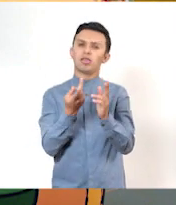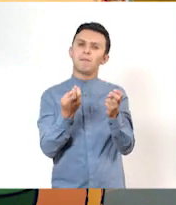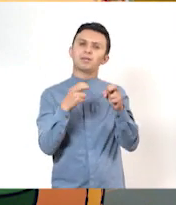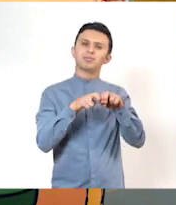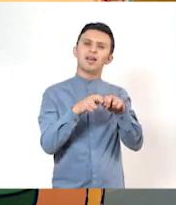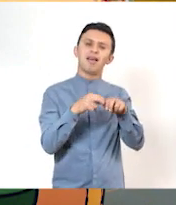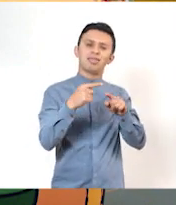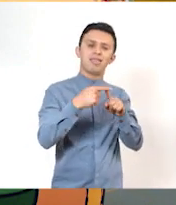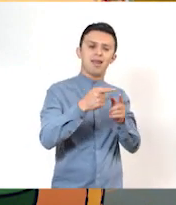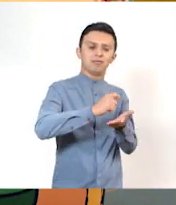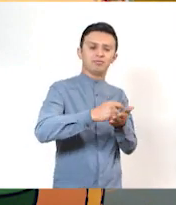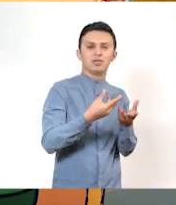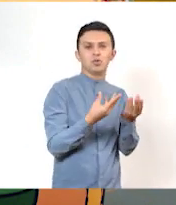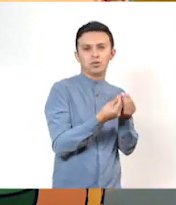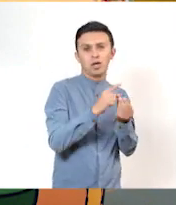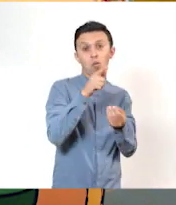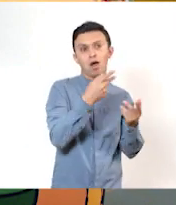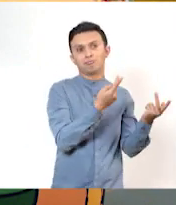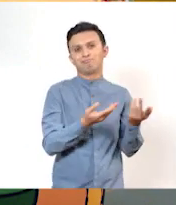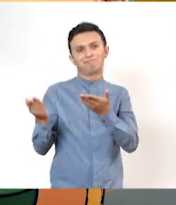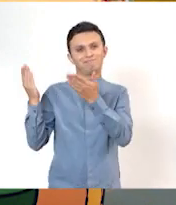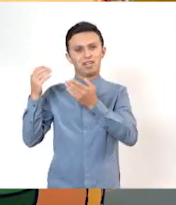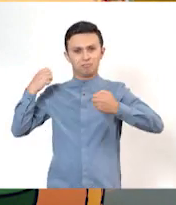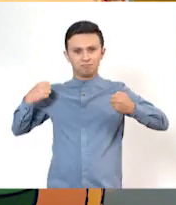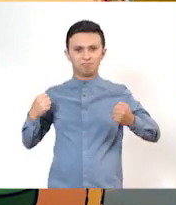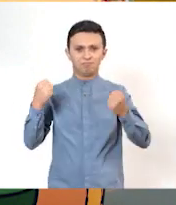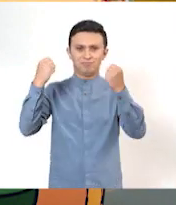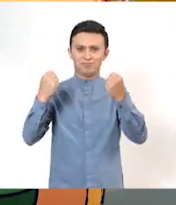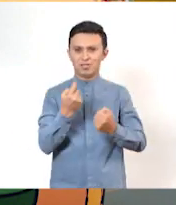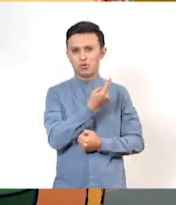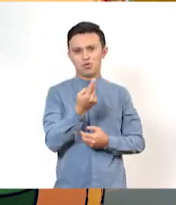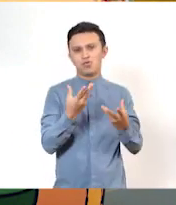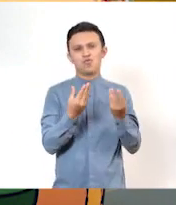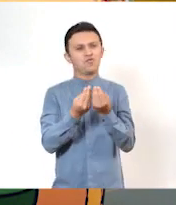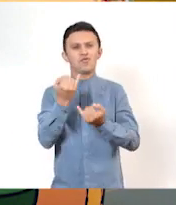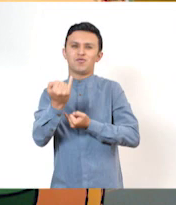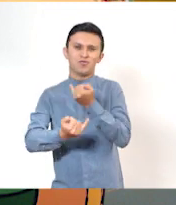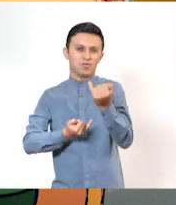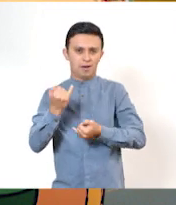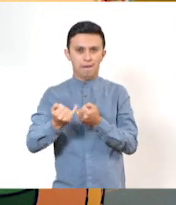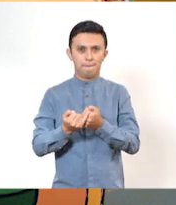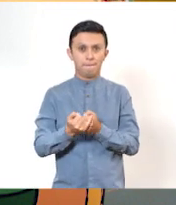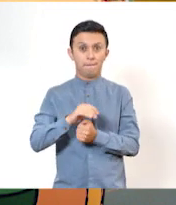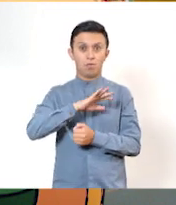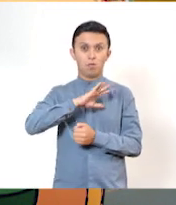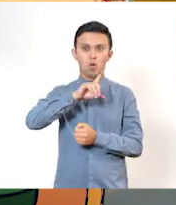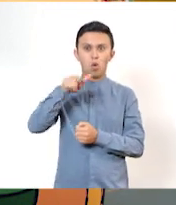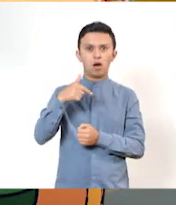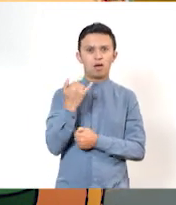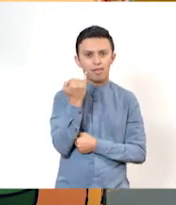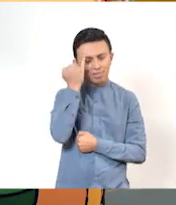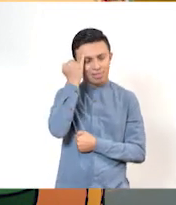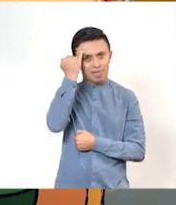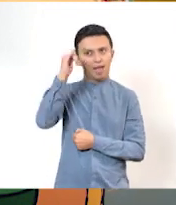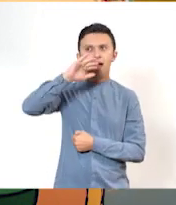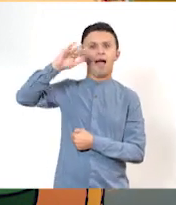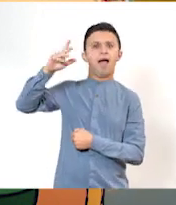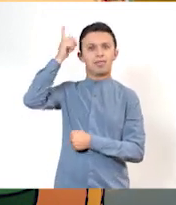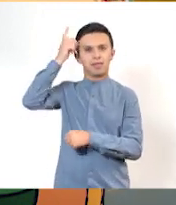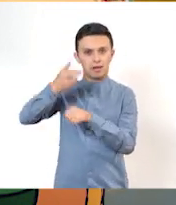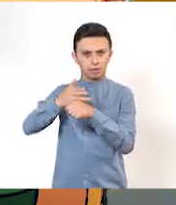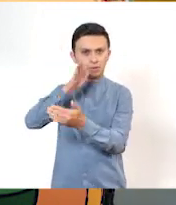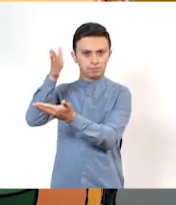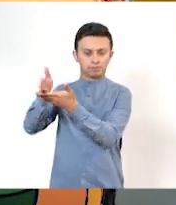la tarea juntas y fueron a los columpios a jugar juntas también. Fueron con la directora, se les ocurrió una idea